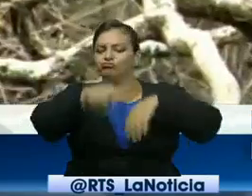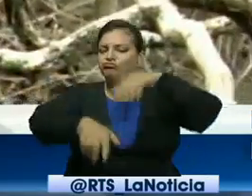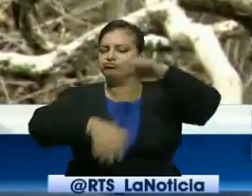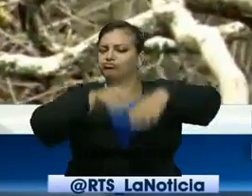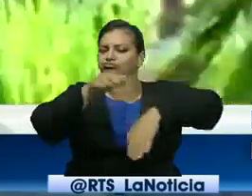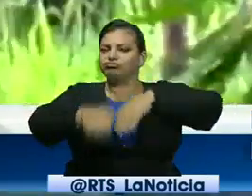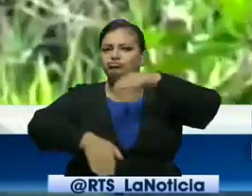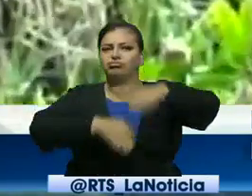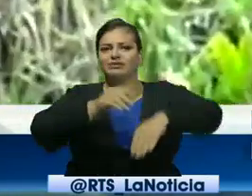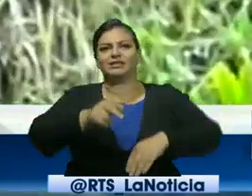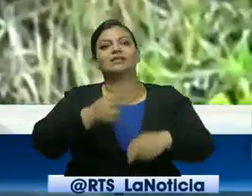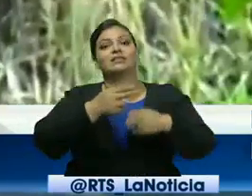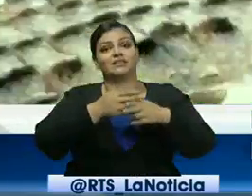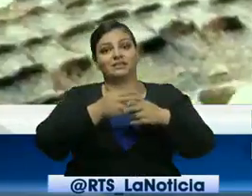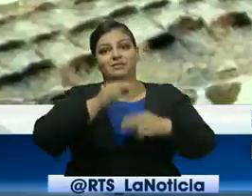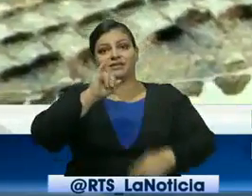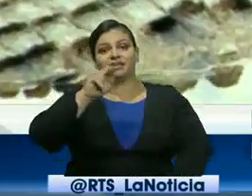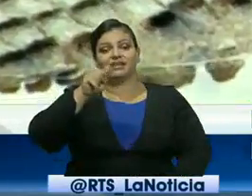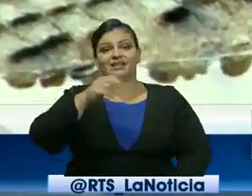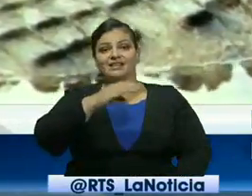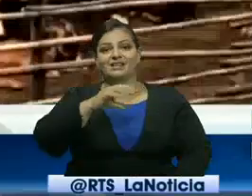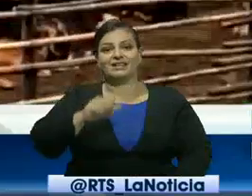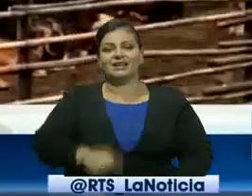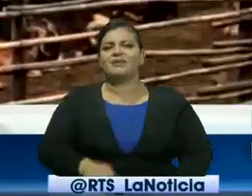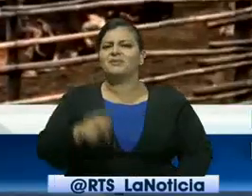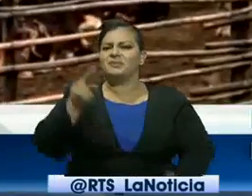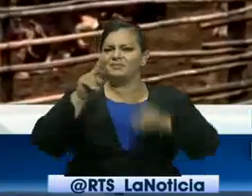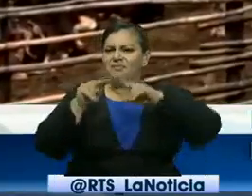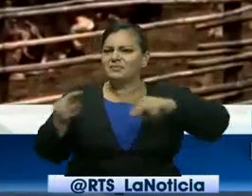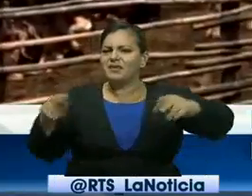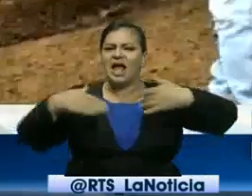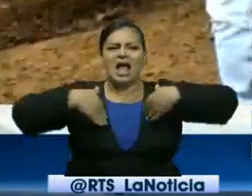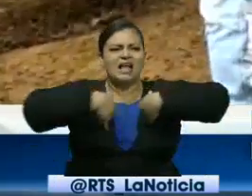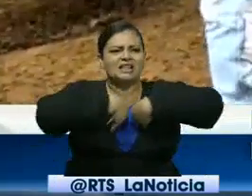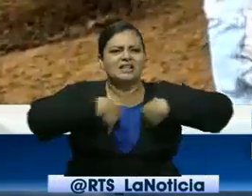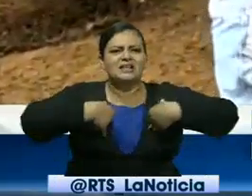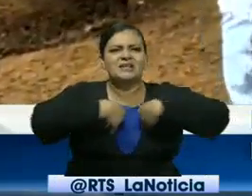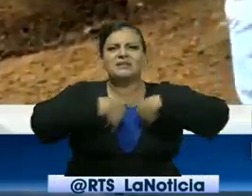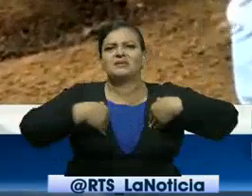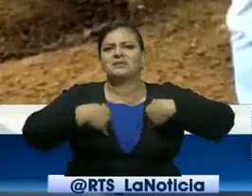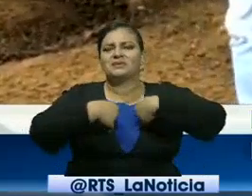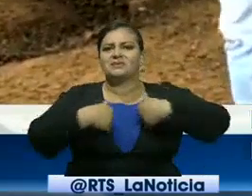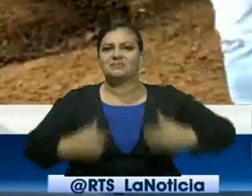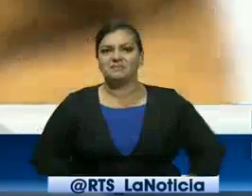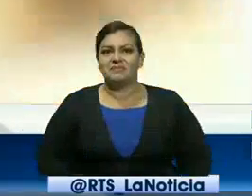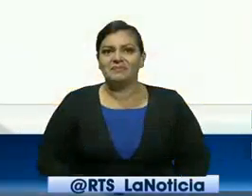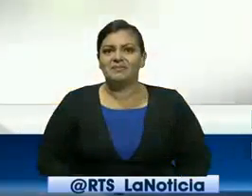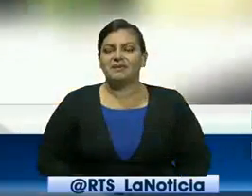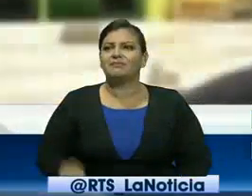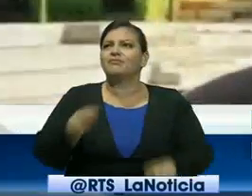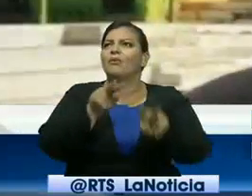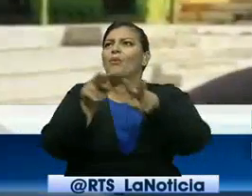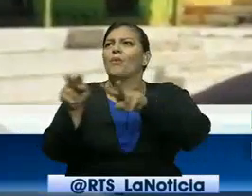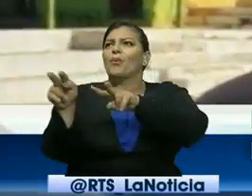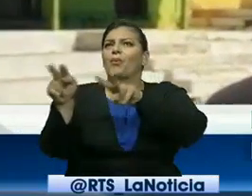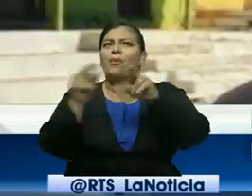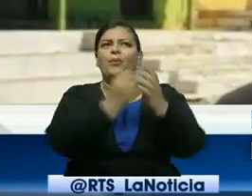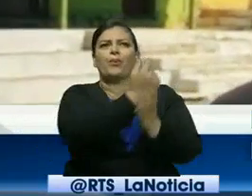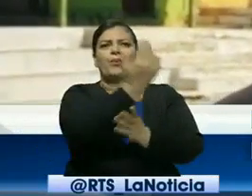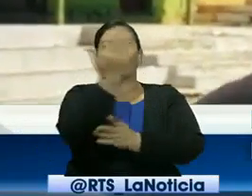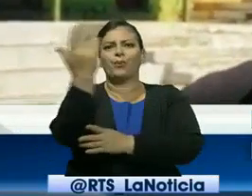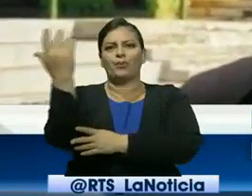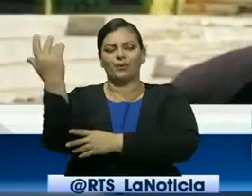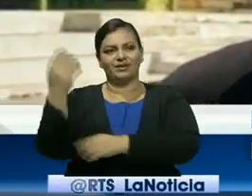El turista entra en contacto con la naturaleza de mano de sus habitantes. Compartir con la gente aquí de Manga Urco, ¿no? Eso es que me